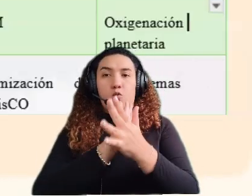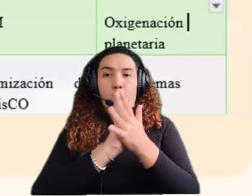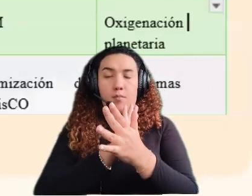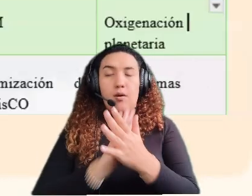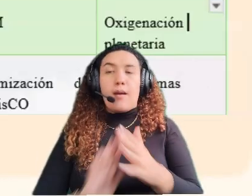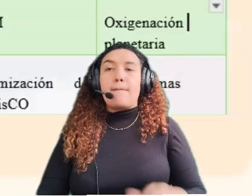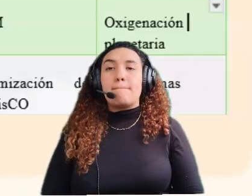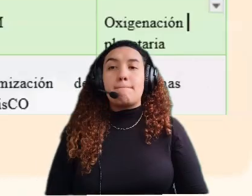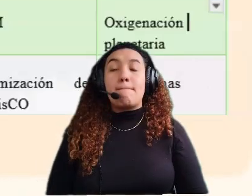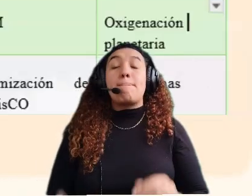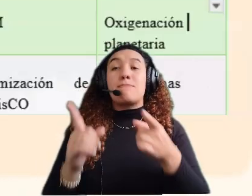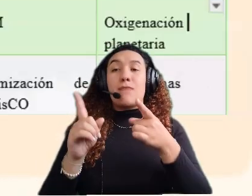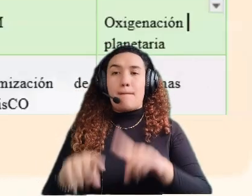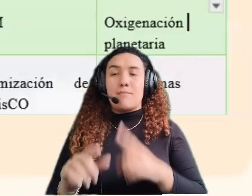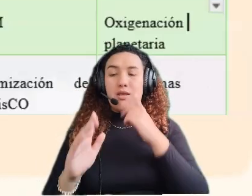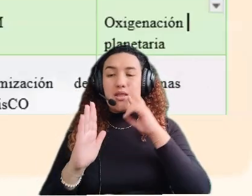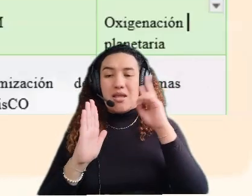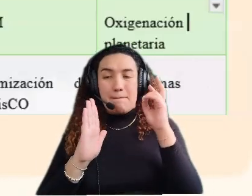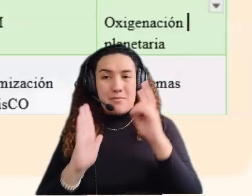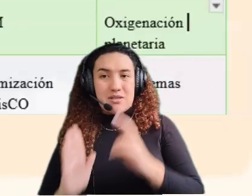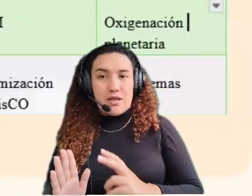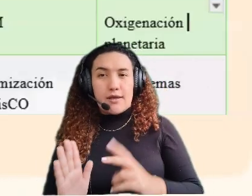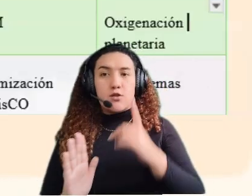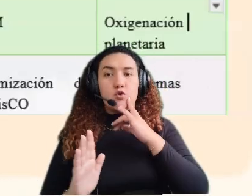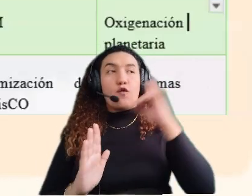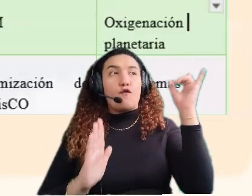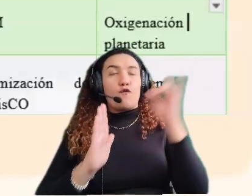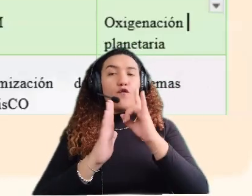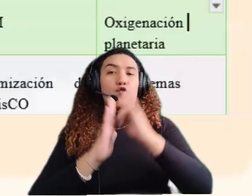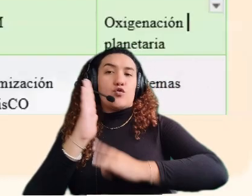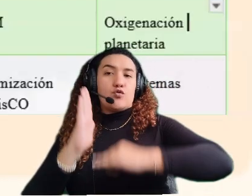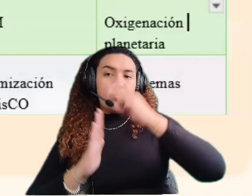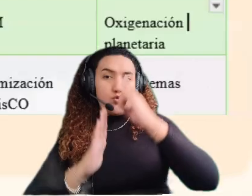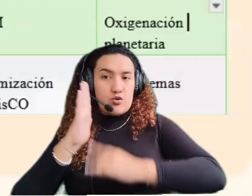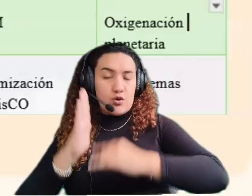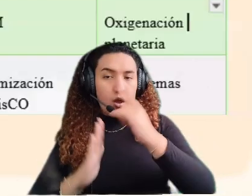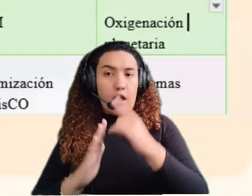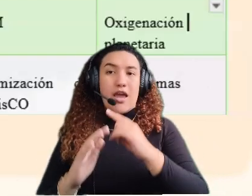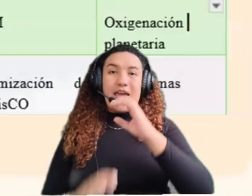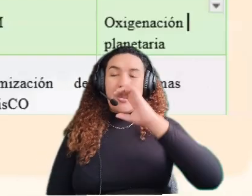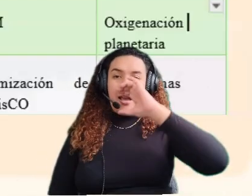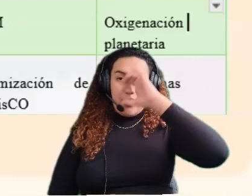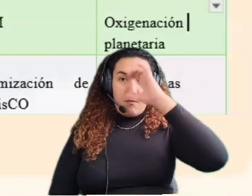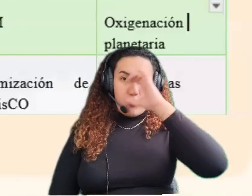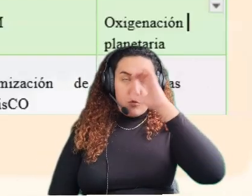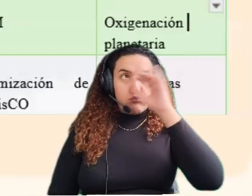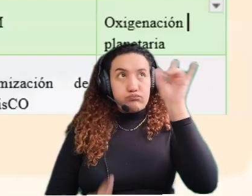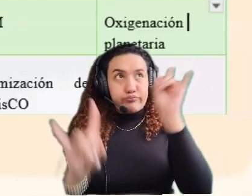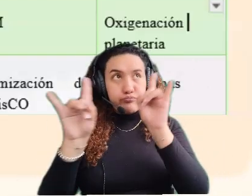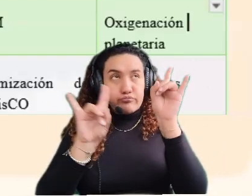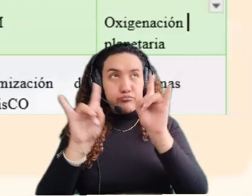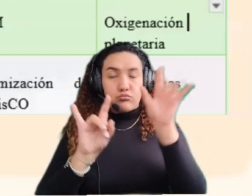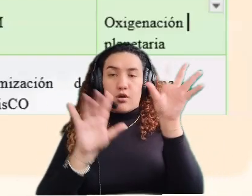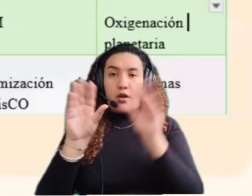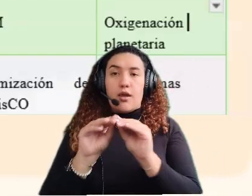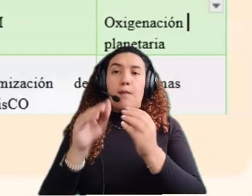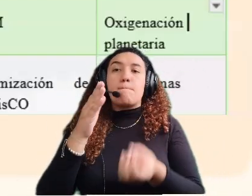Luisa. También estudios que relacionan fotosíntesis, fijación de carbono o producción de oxígeno.